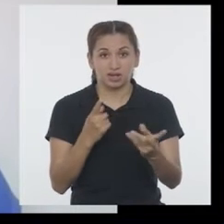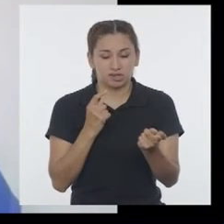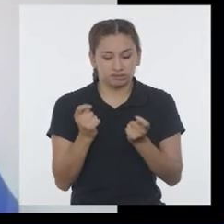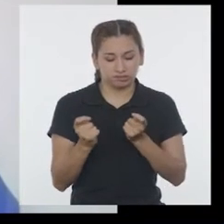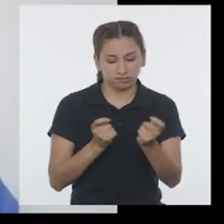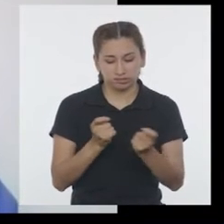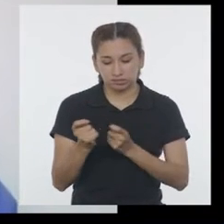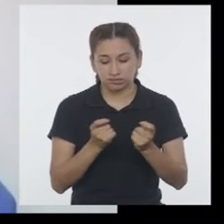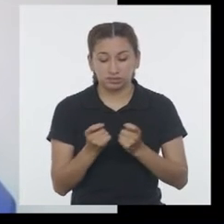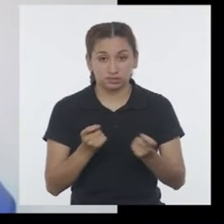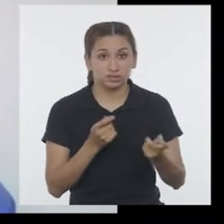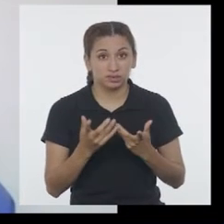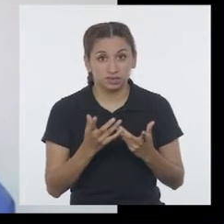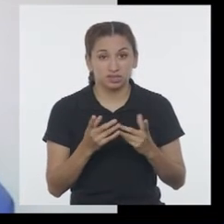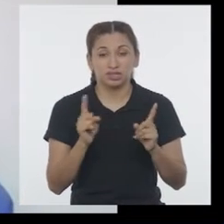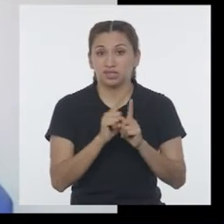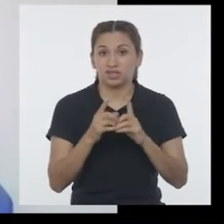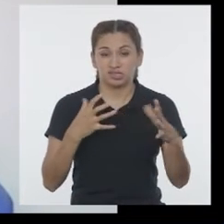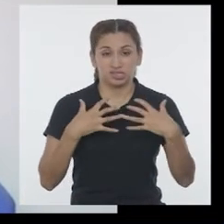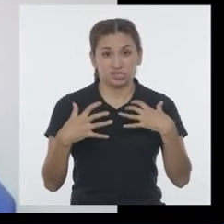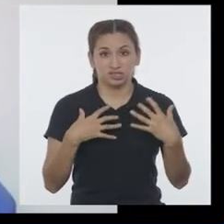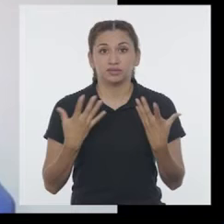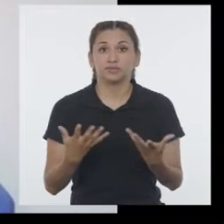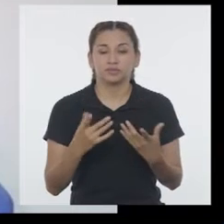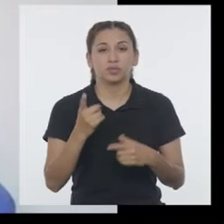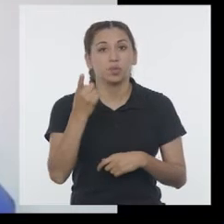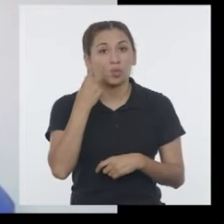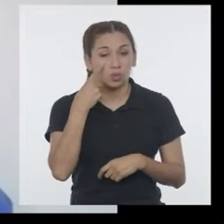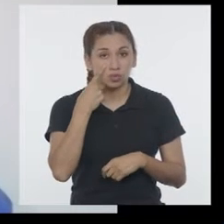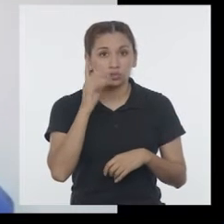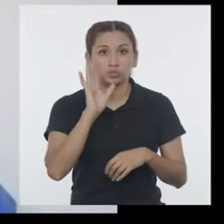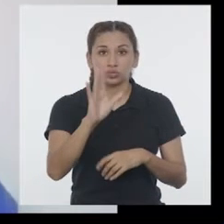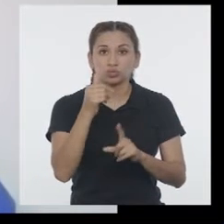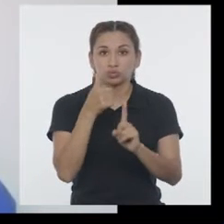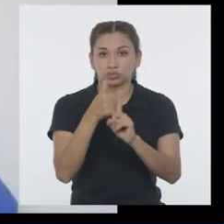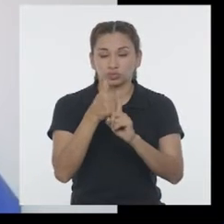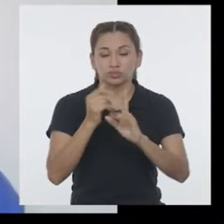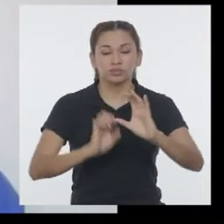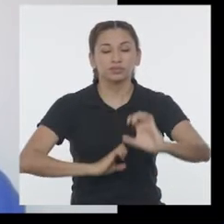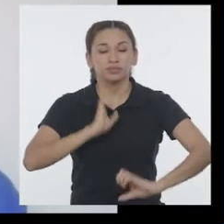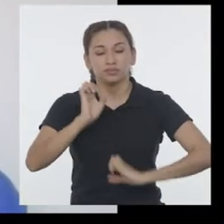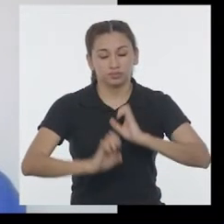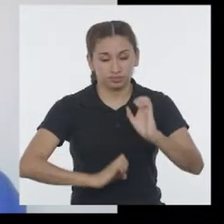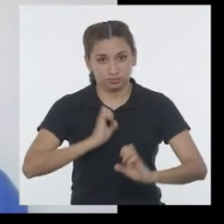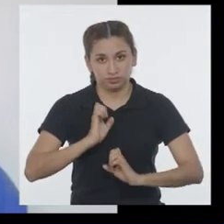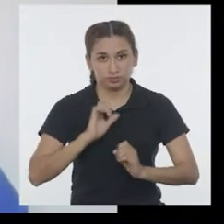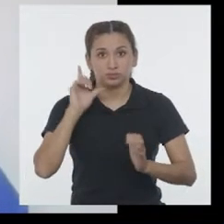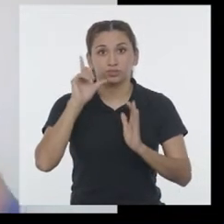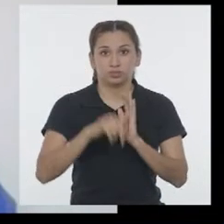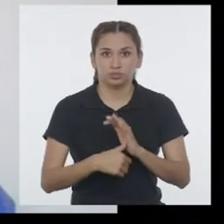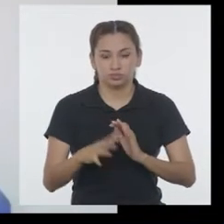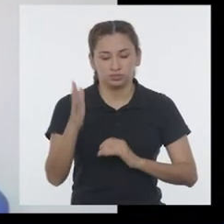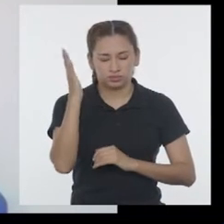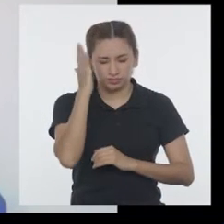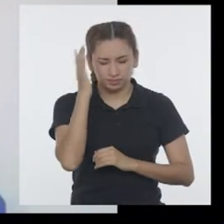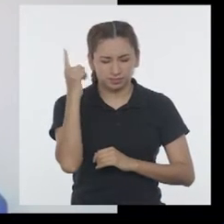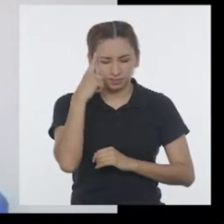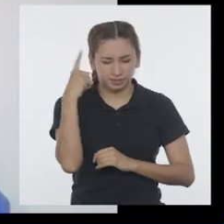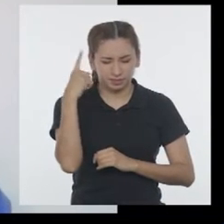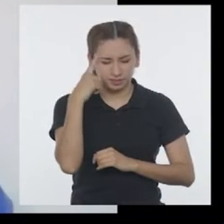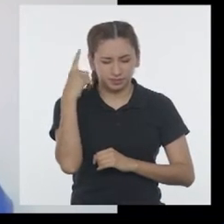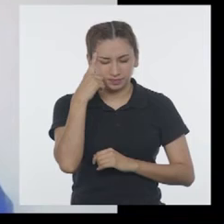de autorregular nuestras respuestas y reacciones es reconocer nuestras propias emociones y luego identificar